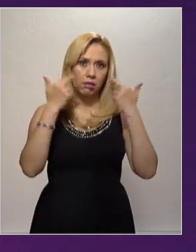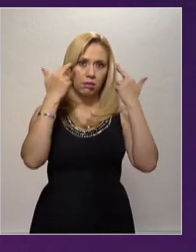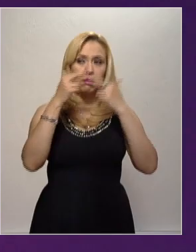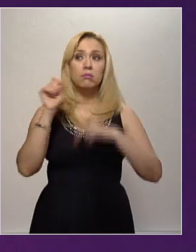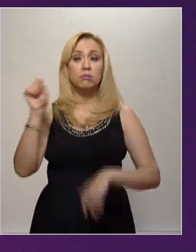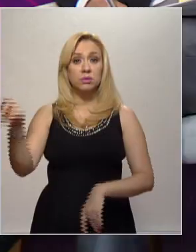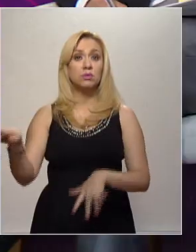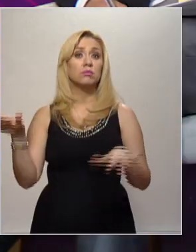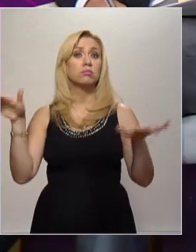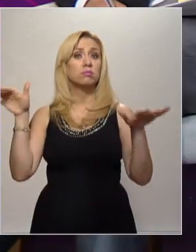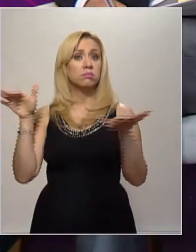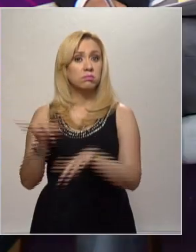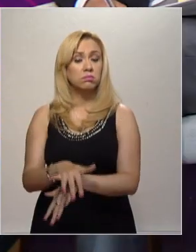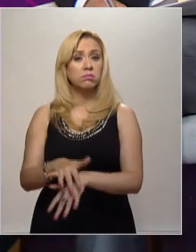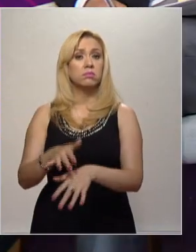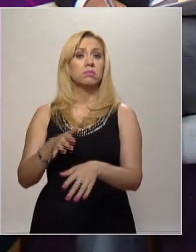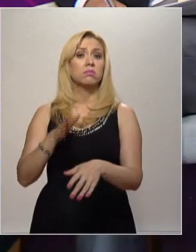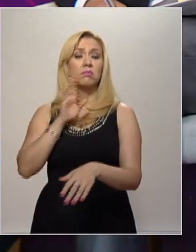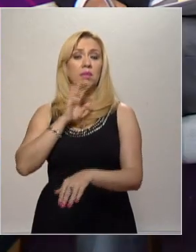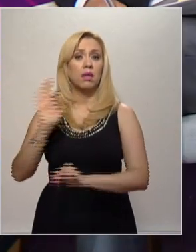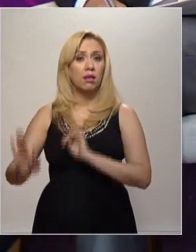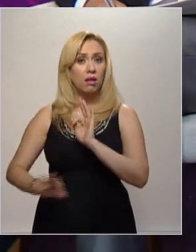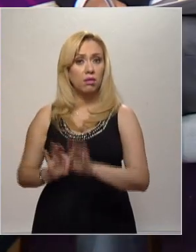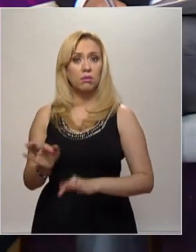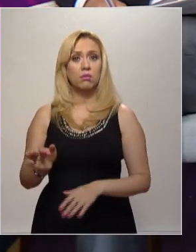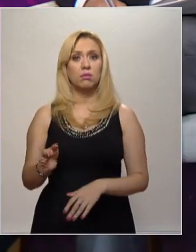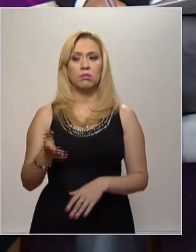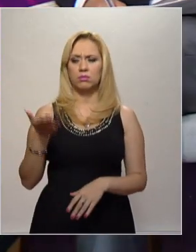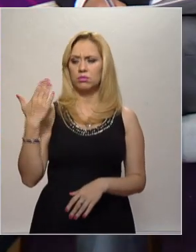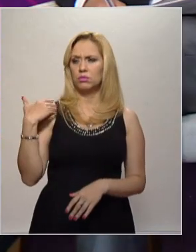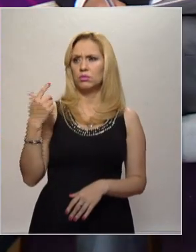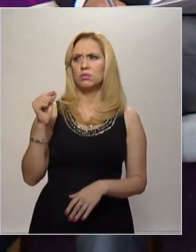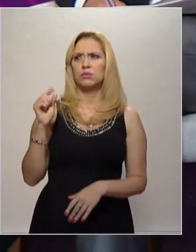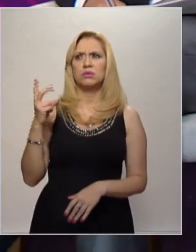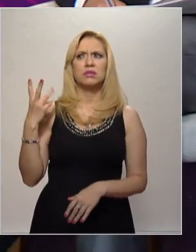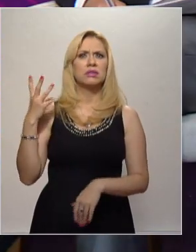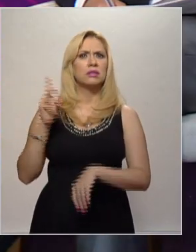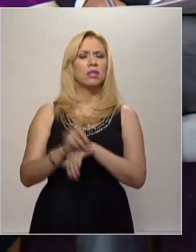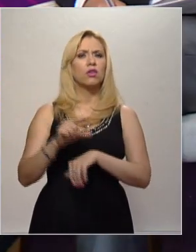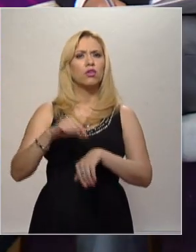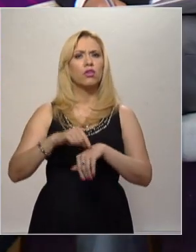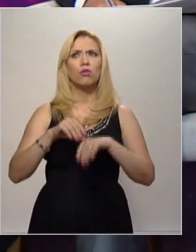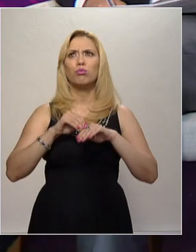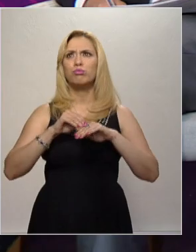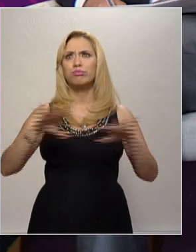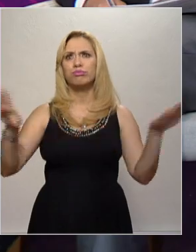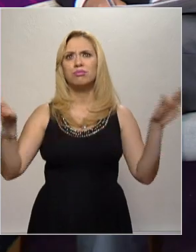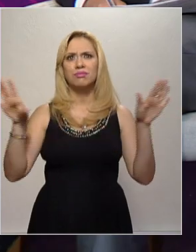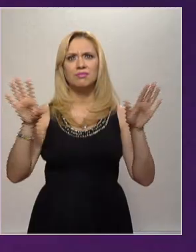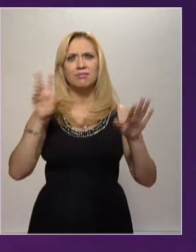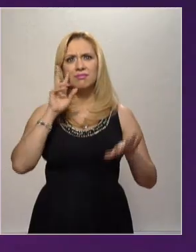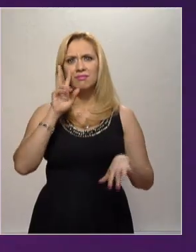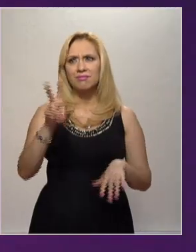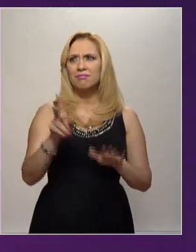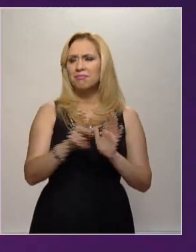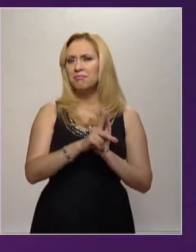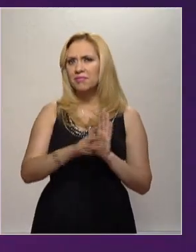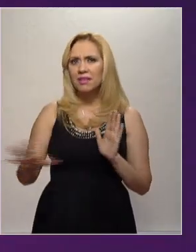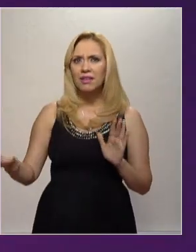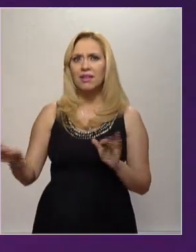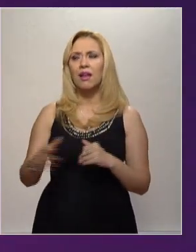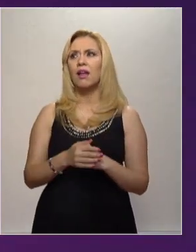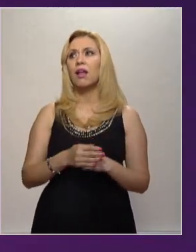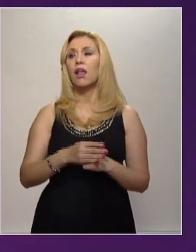sujetos de humillaciones, de vejaciones. Hace unos días fue el Día del Médico y salió en varios varias notas de prensa,